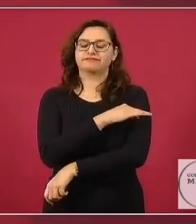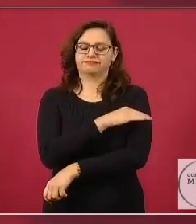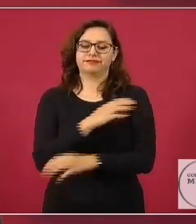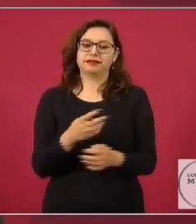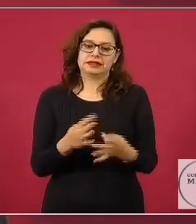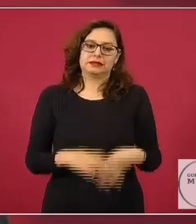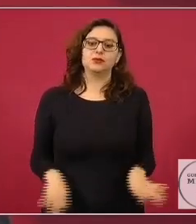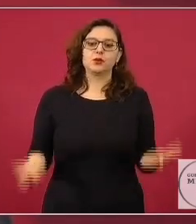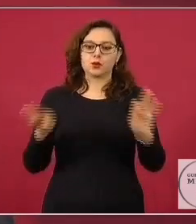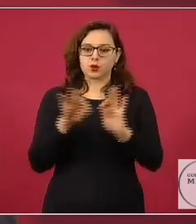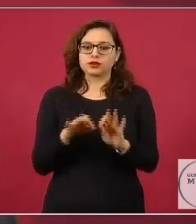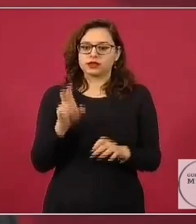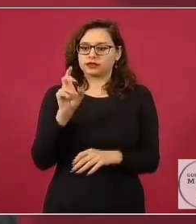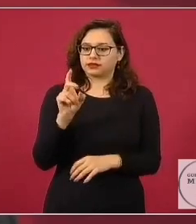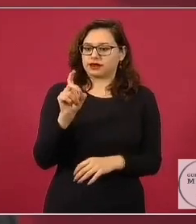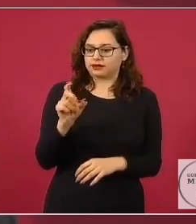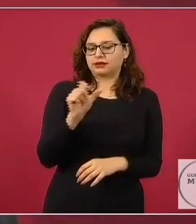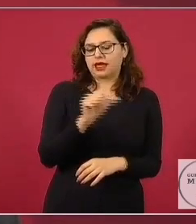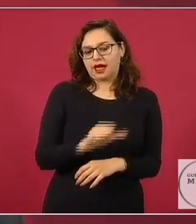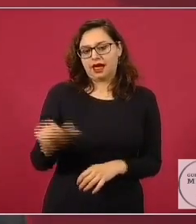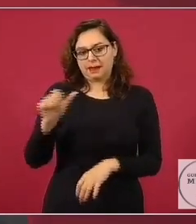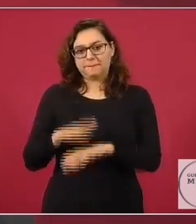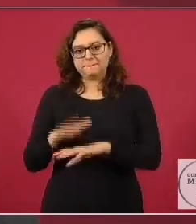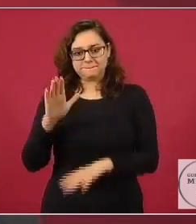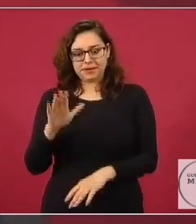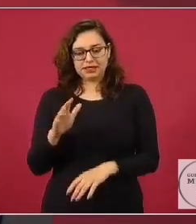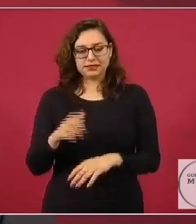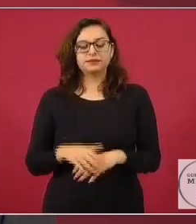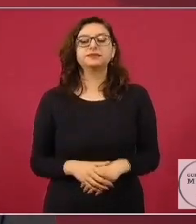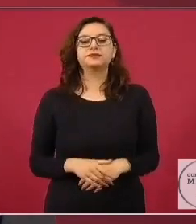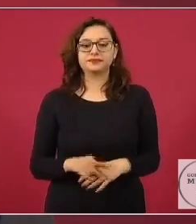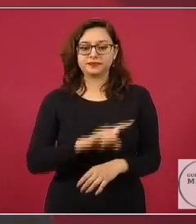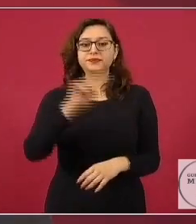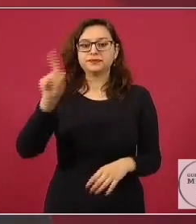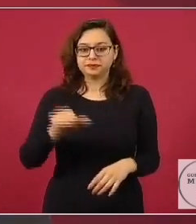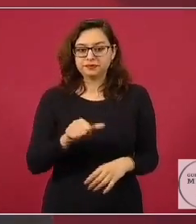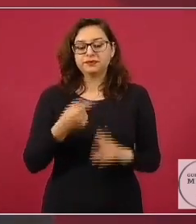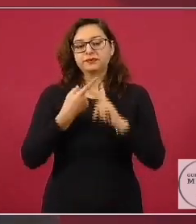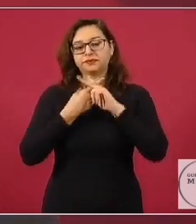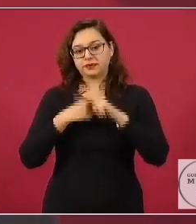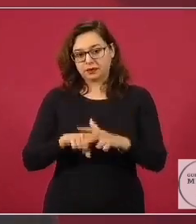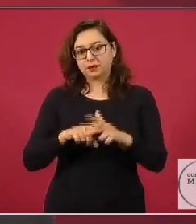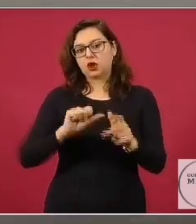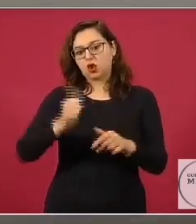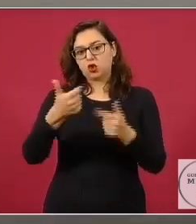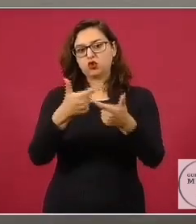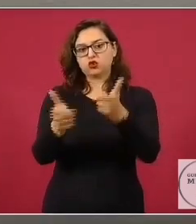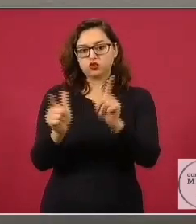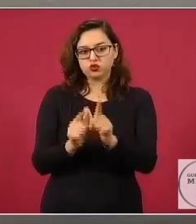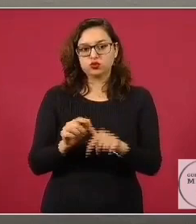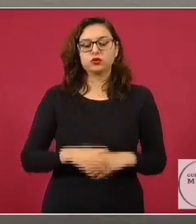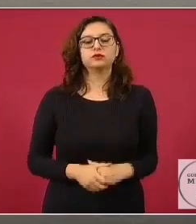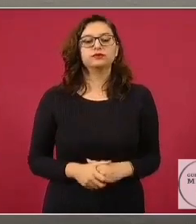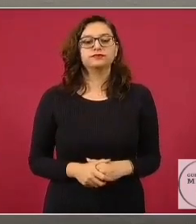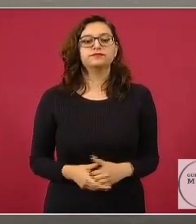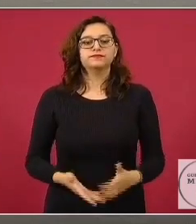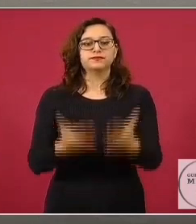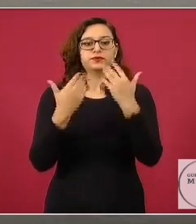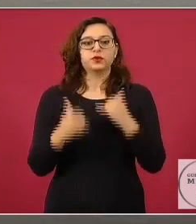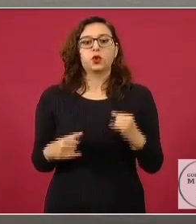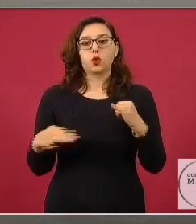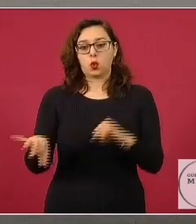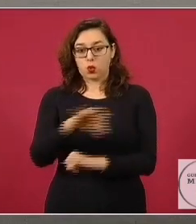el refuerzo en personas de 30 años en adelante. Y en su momento seguiremos abriendo para los otros grupos. Lo último